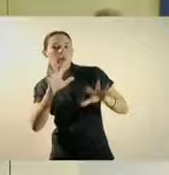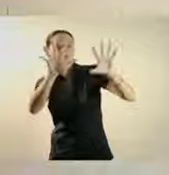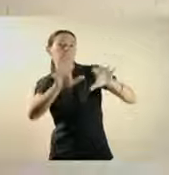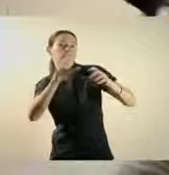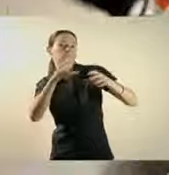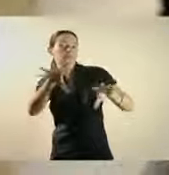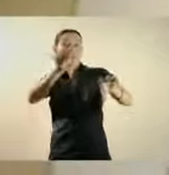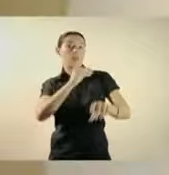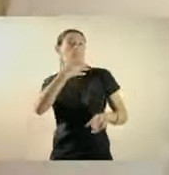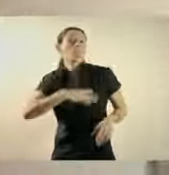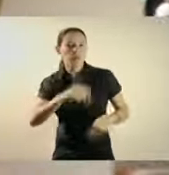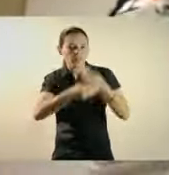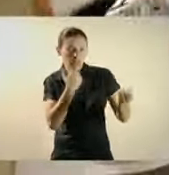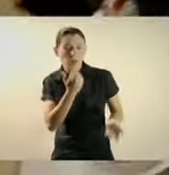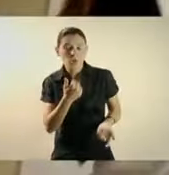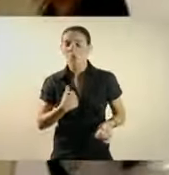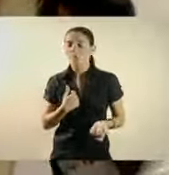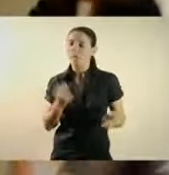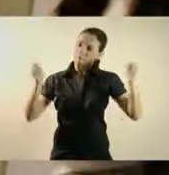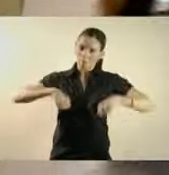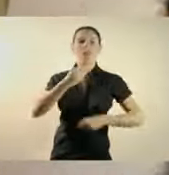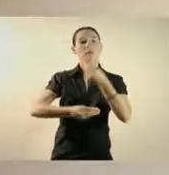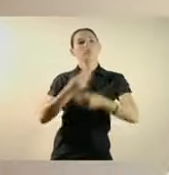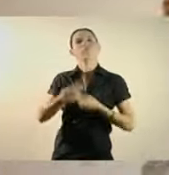Dije, bueno, pues vale, pues vamos a por ello.